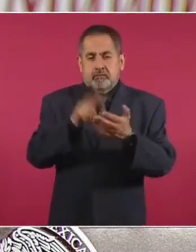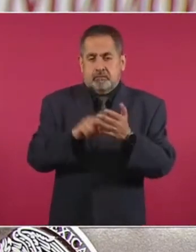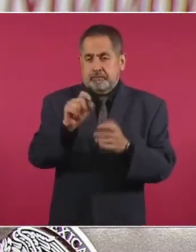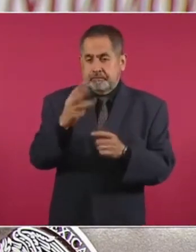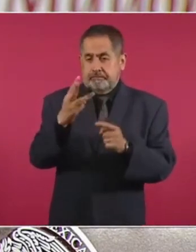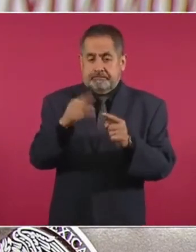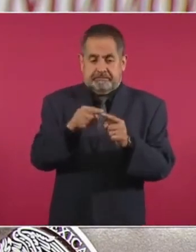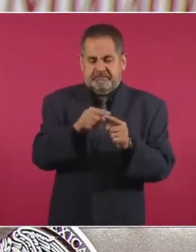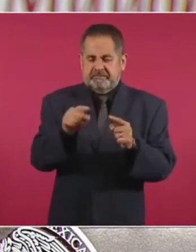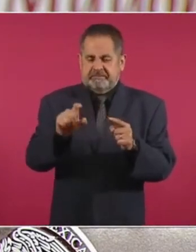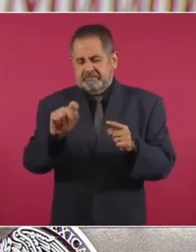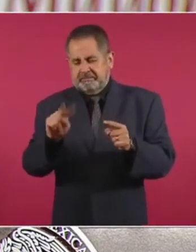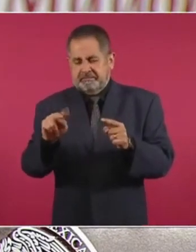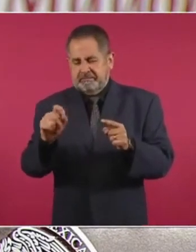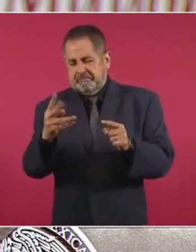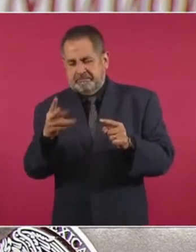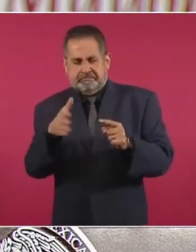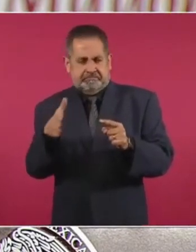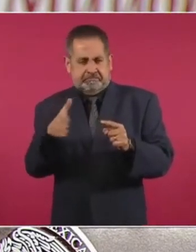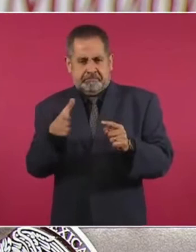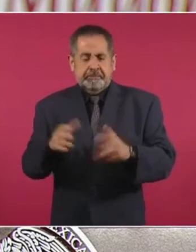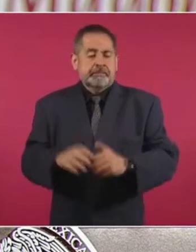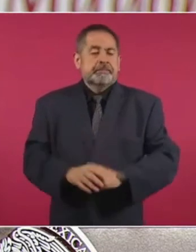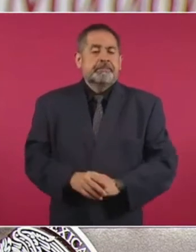principios del año 2024.